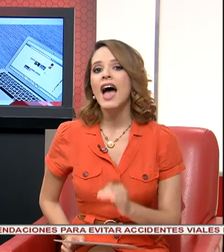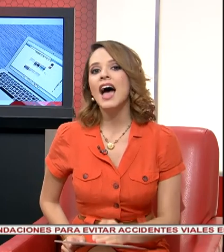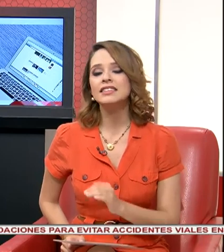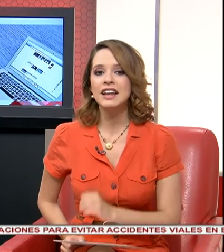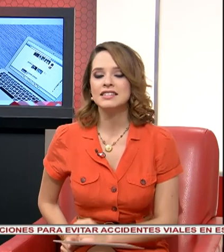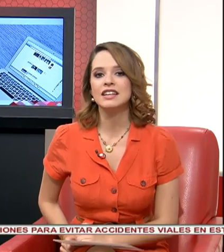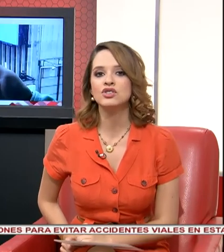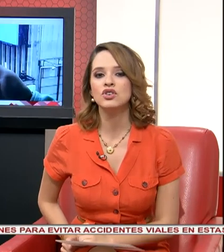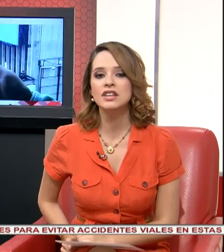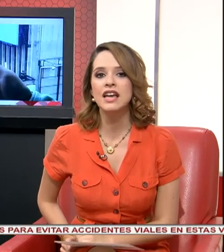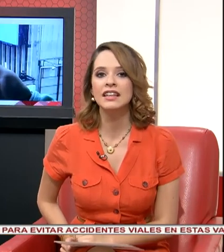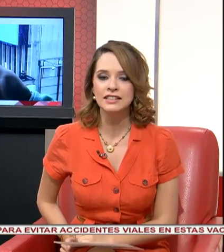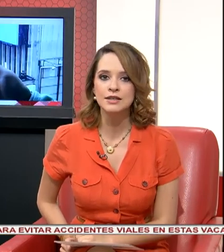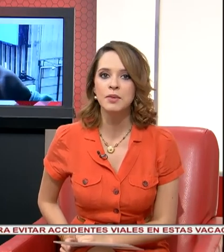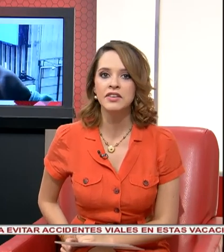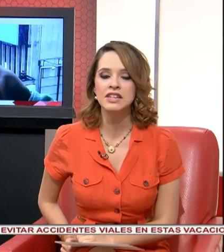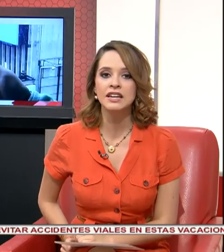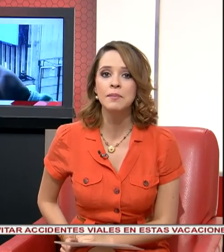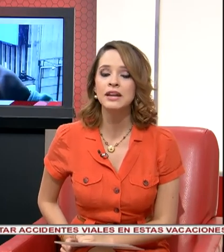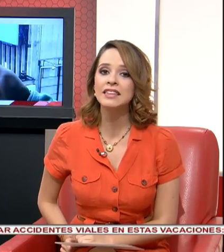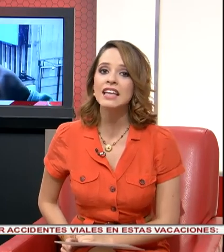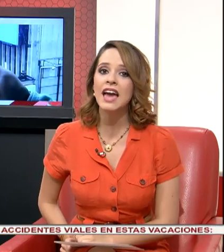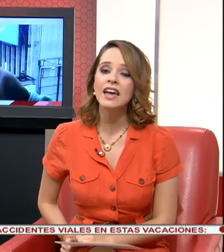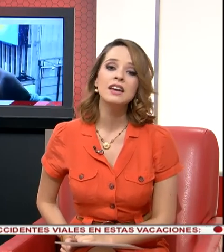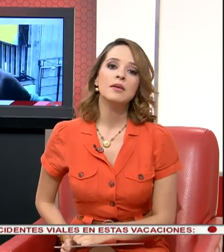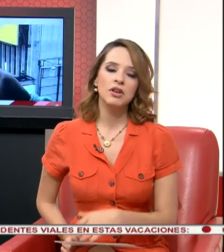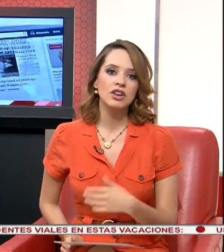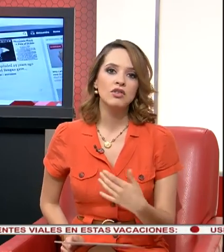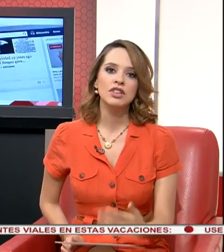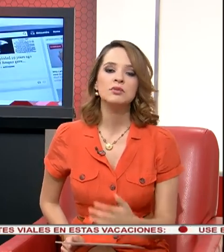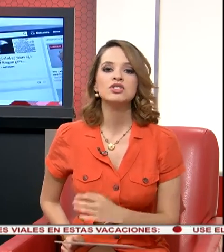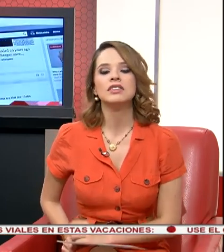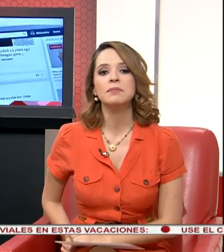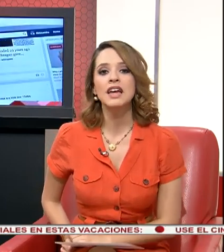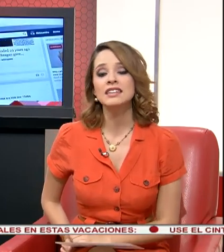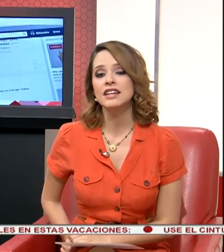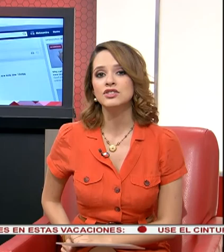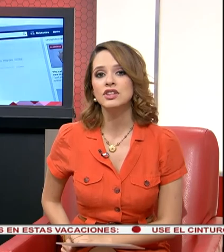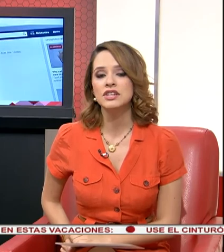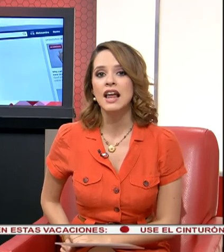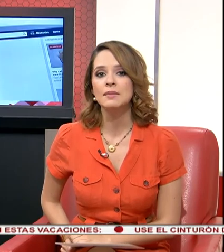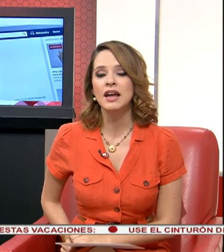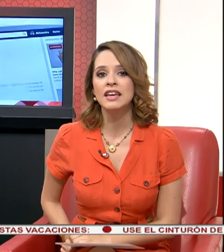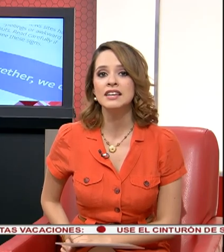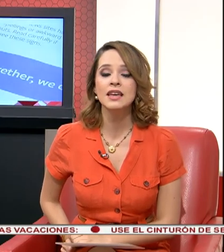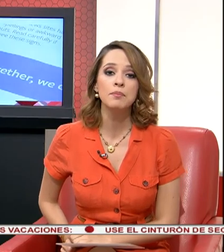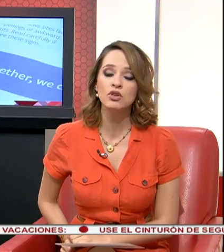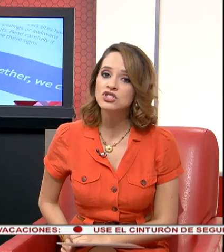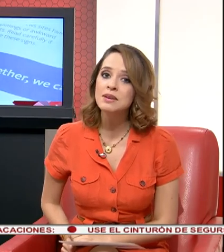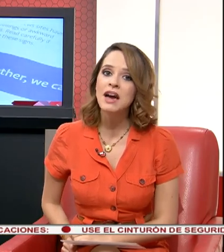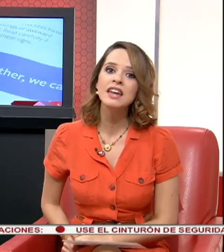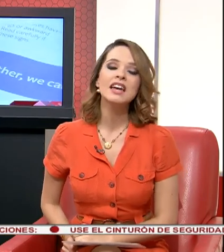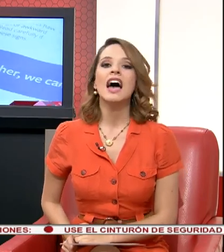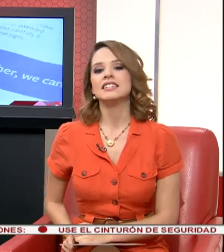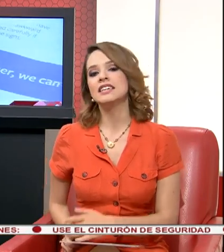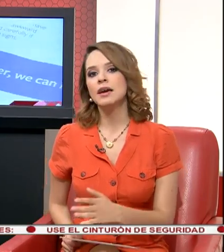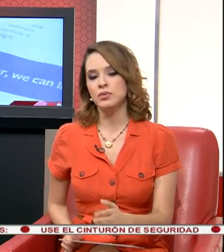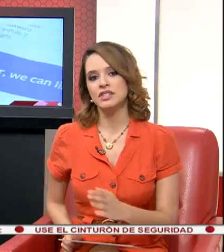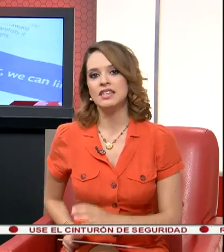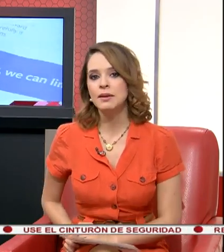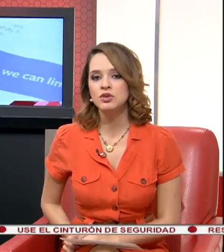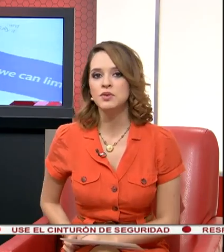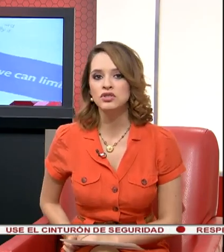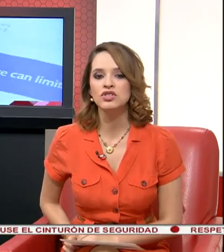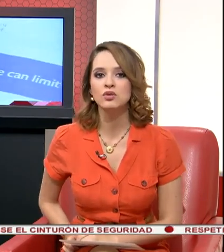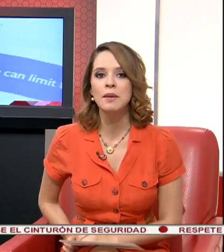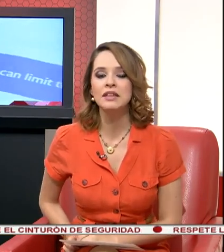social ante las elecciones anticipadas en Gran Bretaña, pero recordemos que también las elecciones en Alemania se aproximan, así que